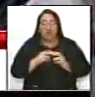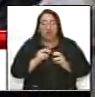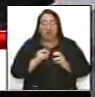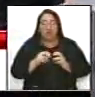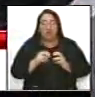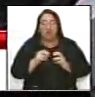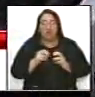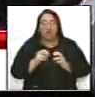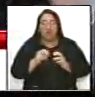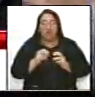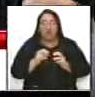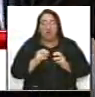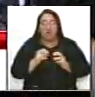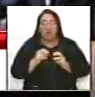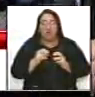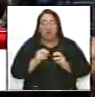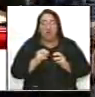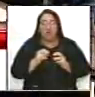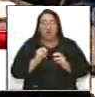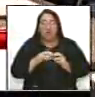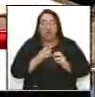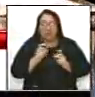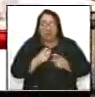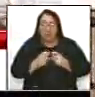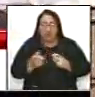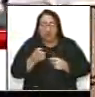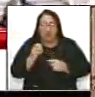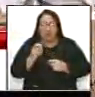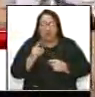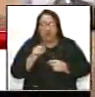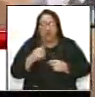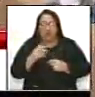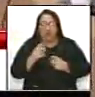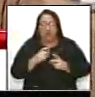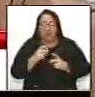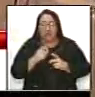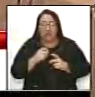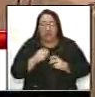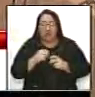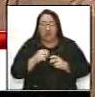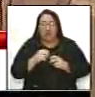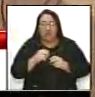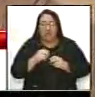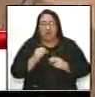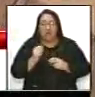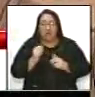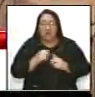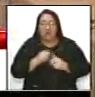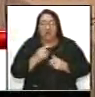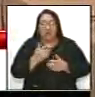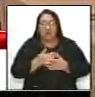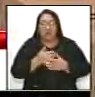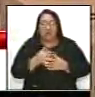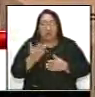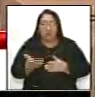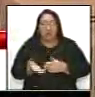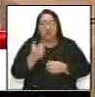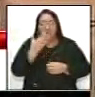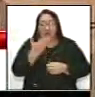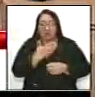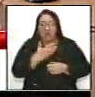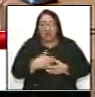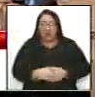2284, el autor es el congresista Oliva. Le damos la palabra para la sustentación. Muchas gracias,